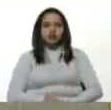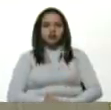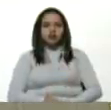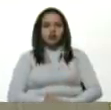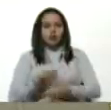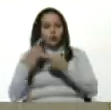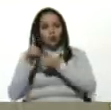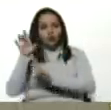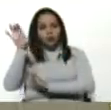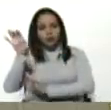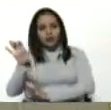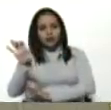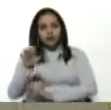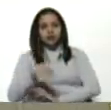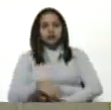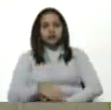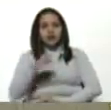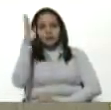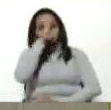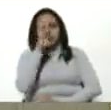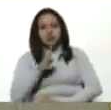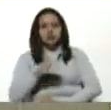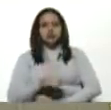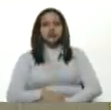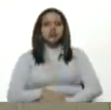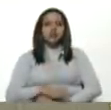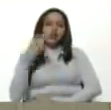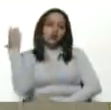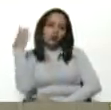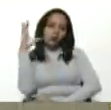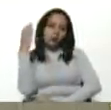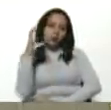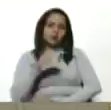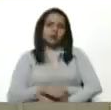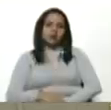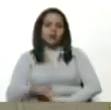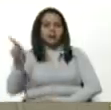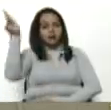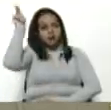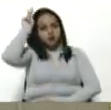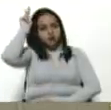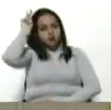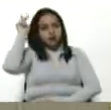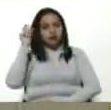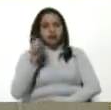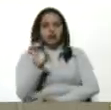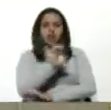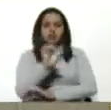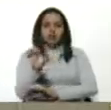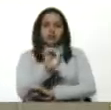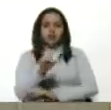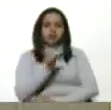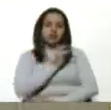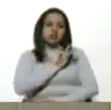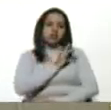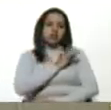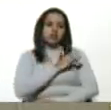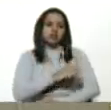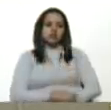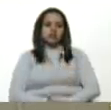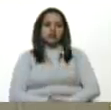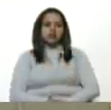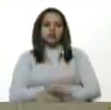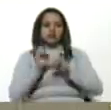países vecinos, a lo que ocurra en Brasil, en Colombia, en Perú, Ecuador, Chile. Por